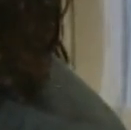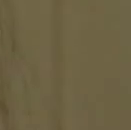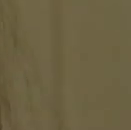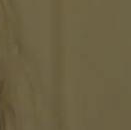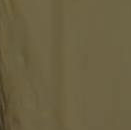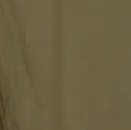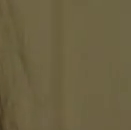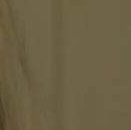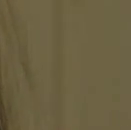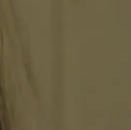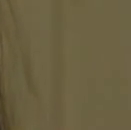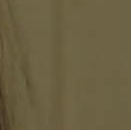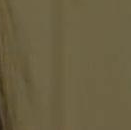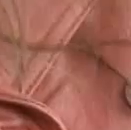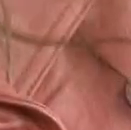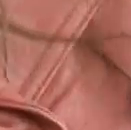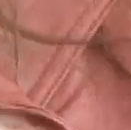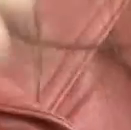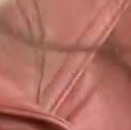unidos